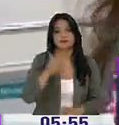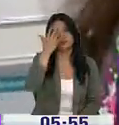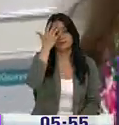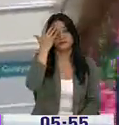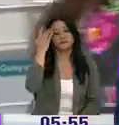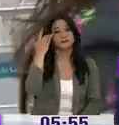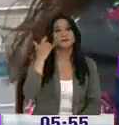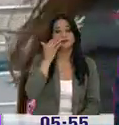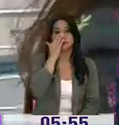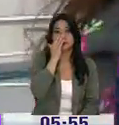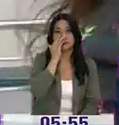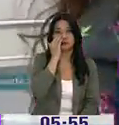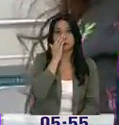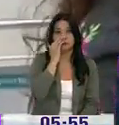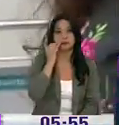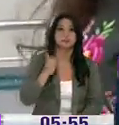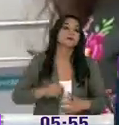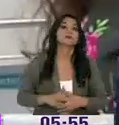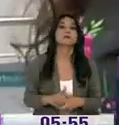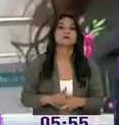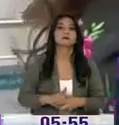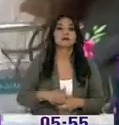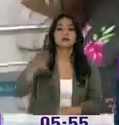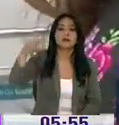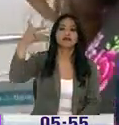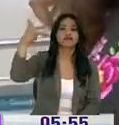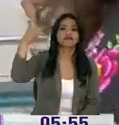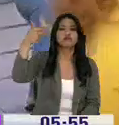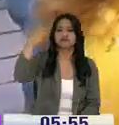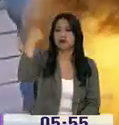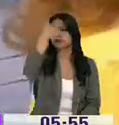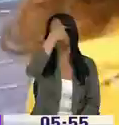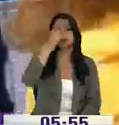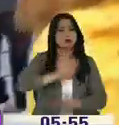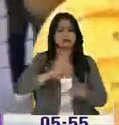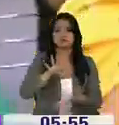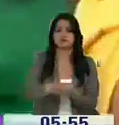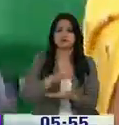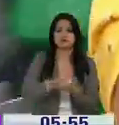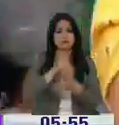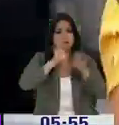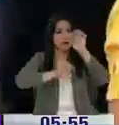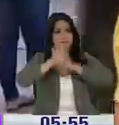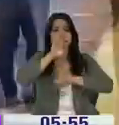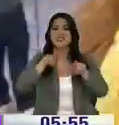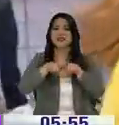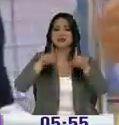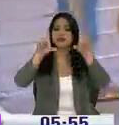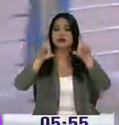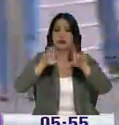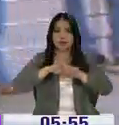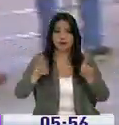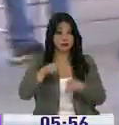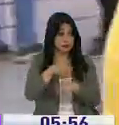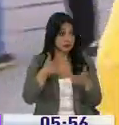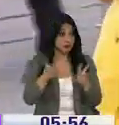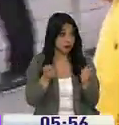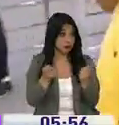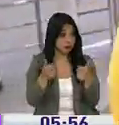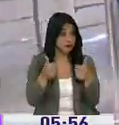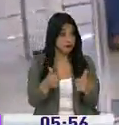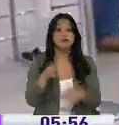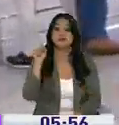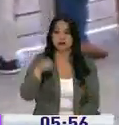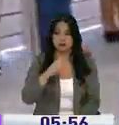un radar tipo, todo normal. Solo como tomarme una foto. ¿Sí están realizando los controles?